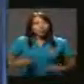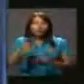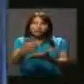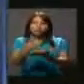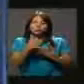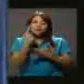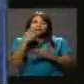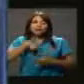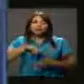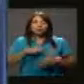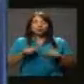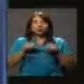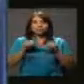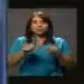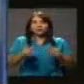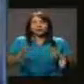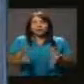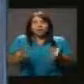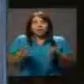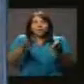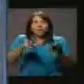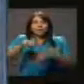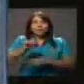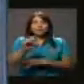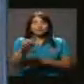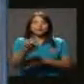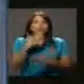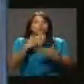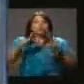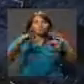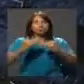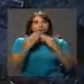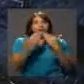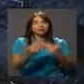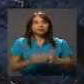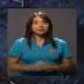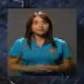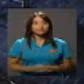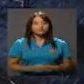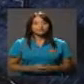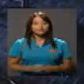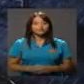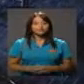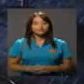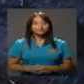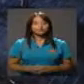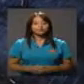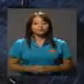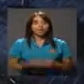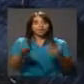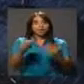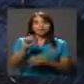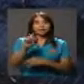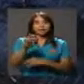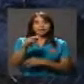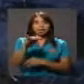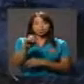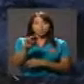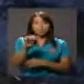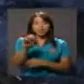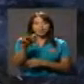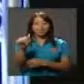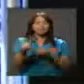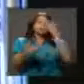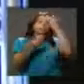seguir impulsando la causa humanista que el pase promueve buenas noches y muchas gracias adelante Sergio bien buenas